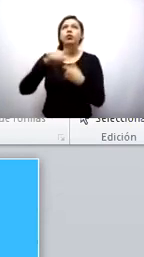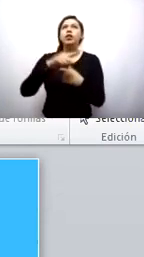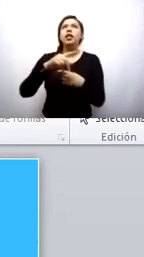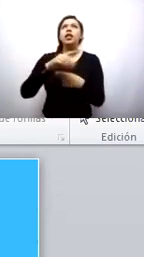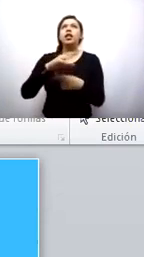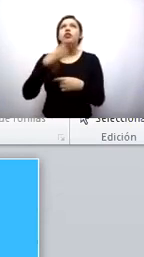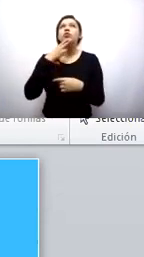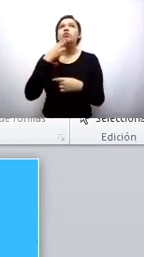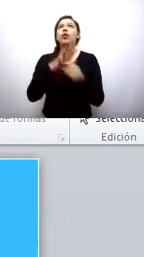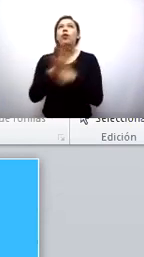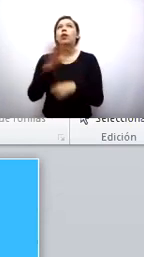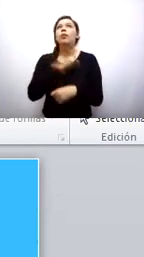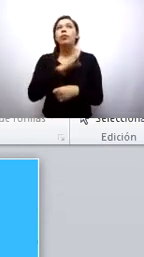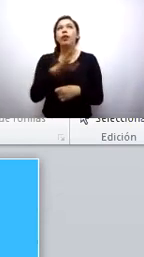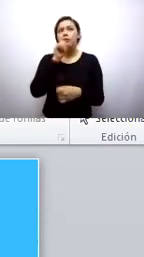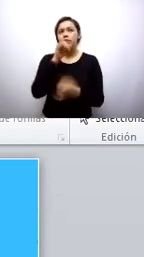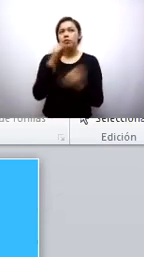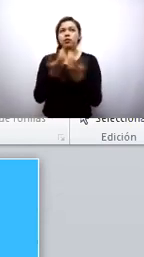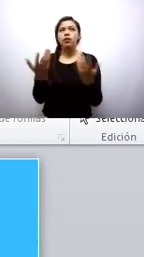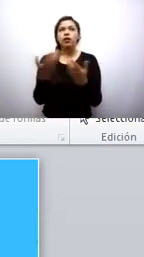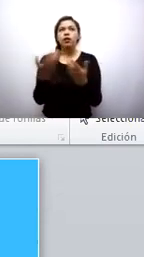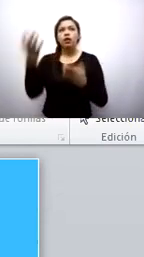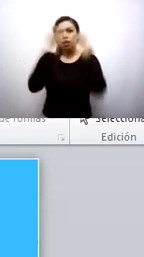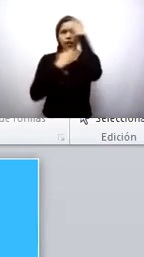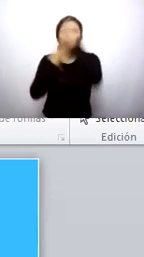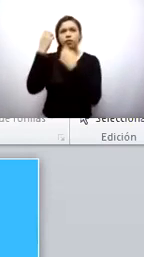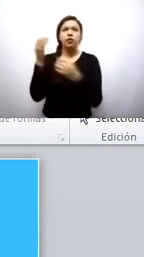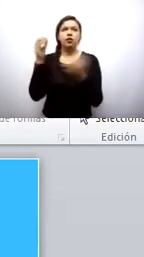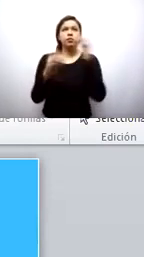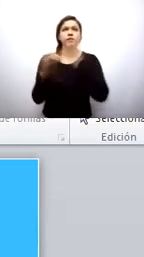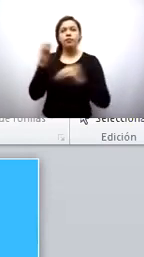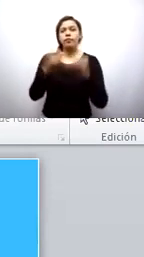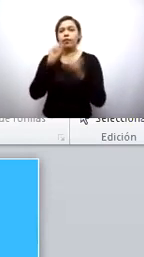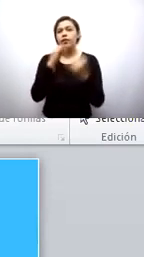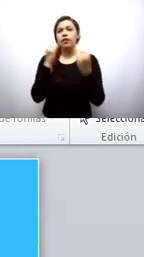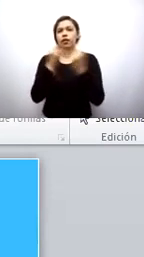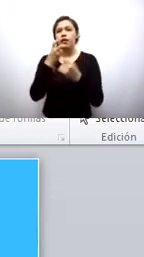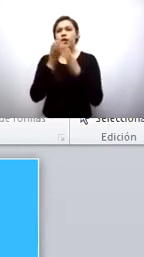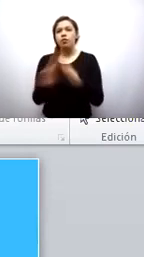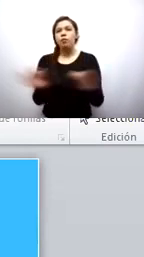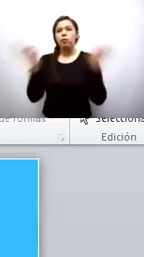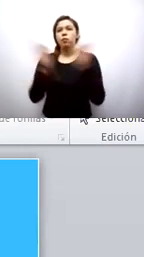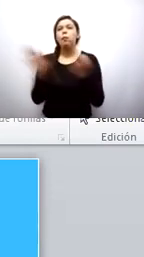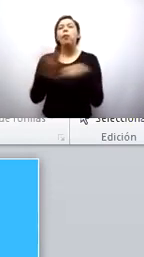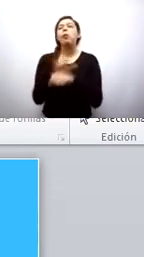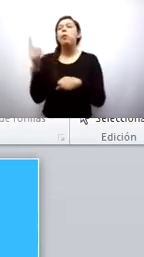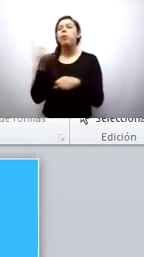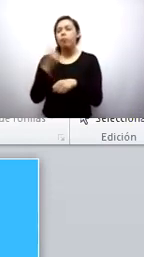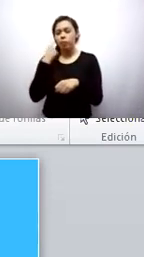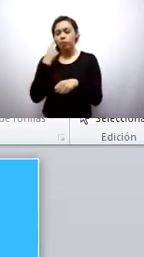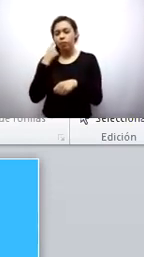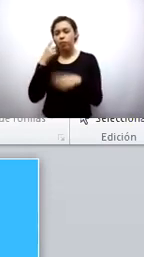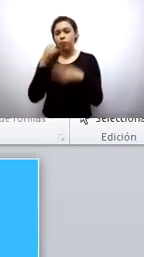La generación también de instrumentos de evaluación. Este es un eje muy importante debido a que, pues bueno, en esta nueva